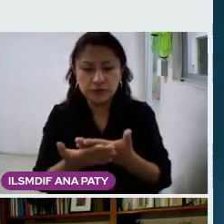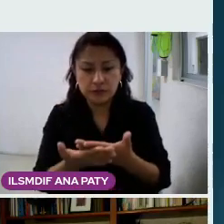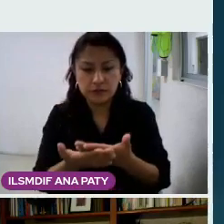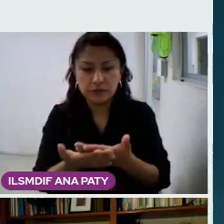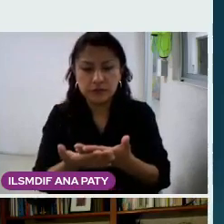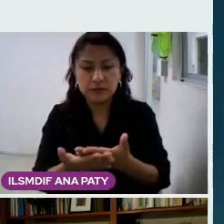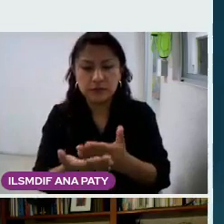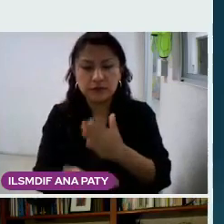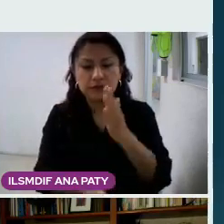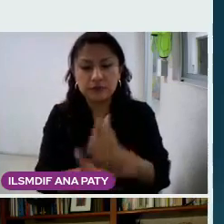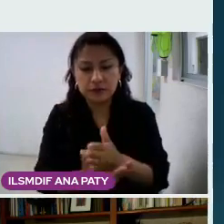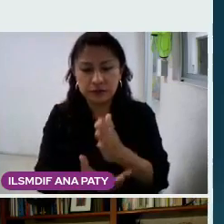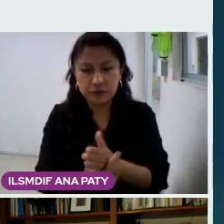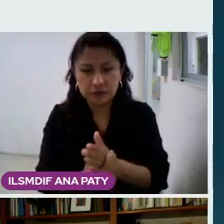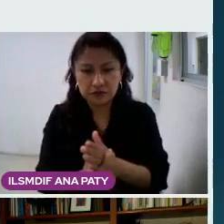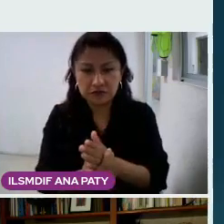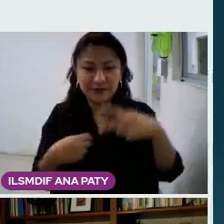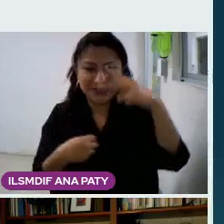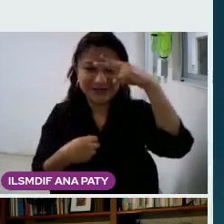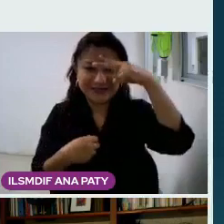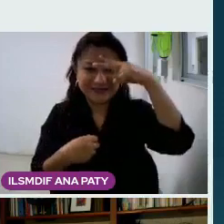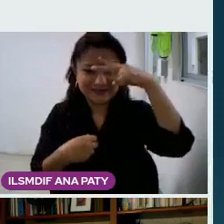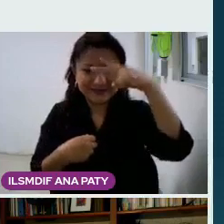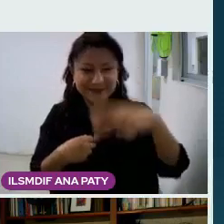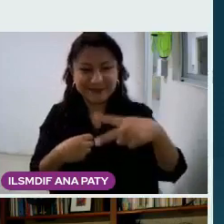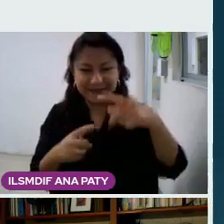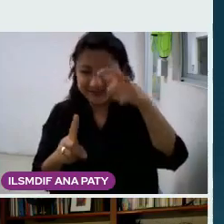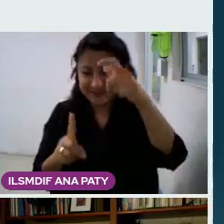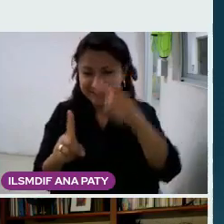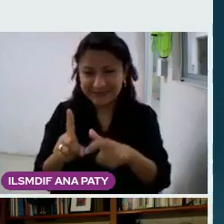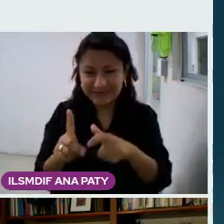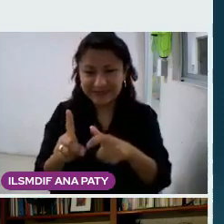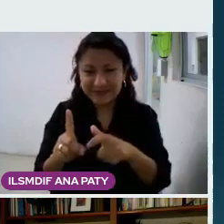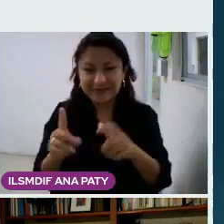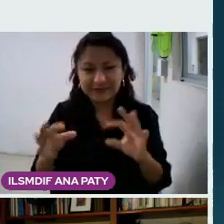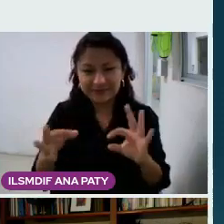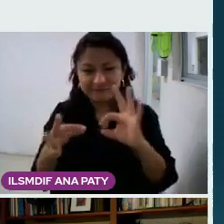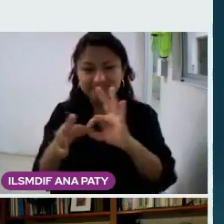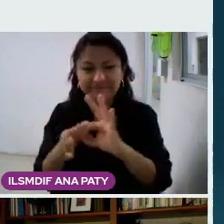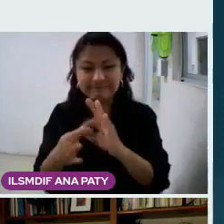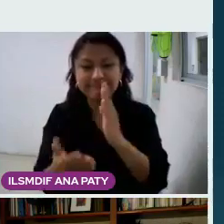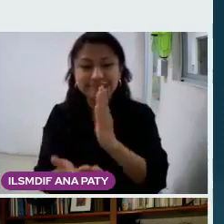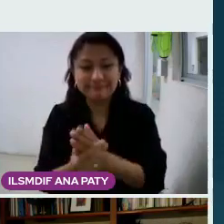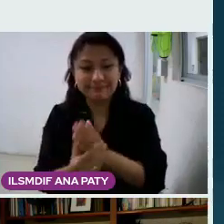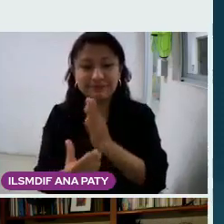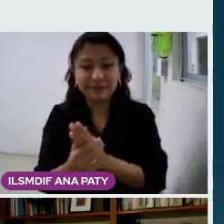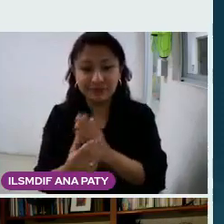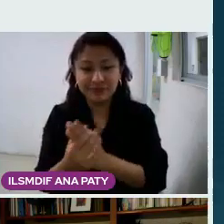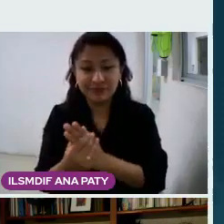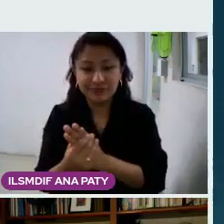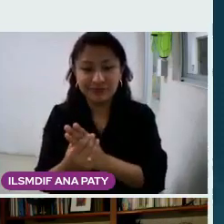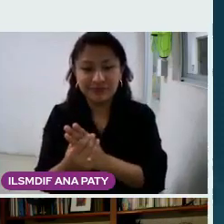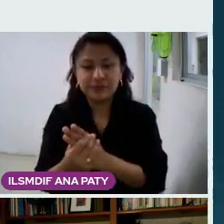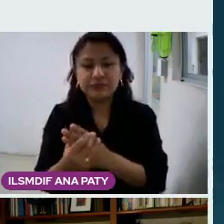la comida y por supuesto la presencia de la madre o de los cuidadores primarios. La comida es el